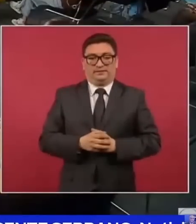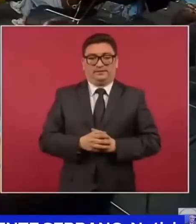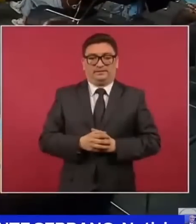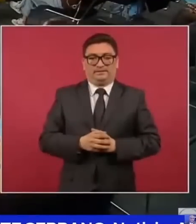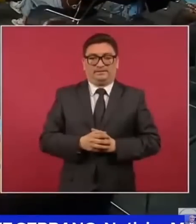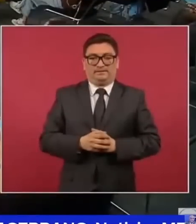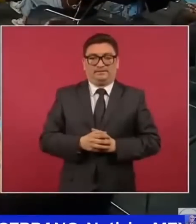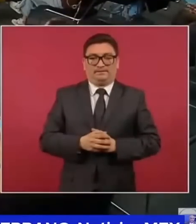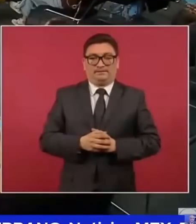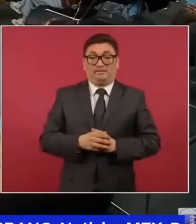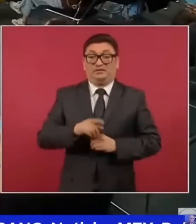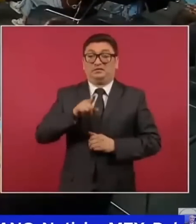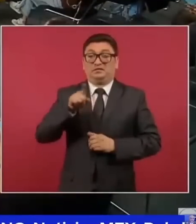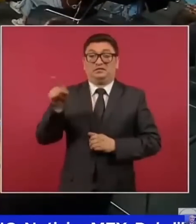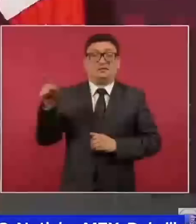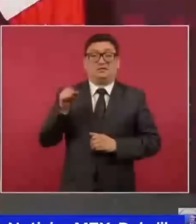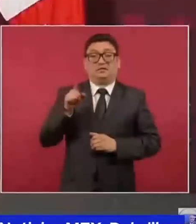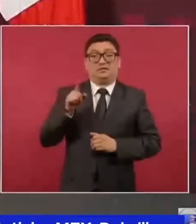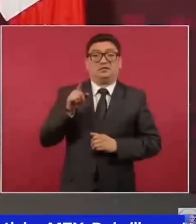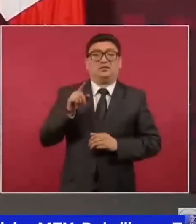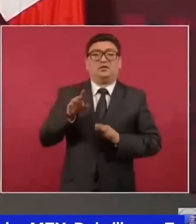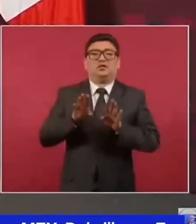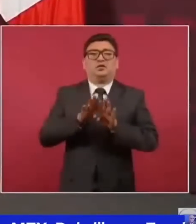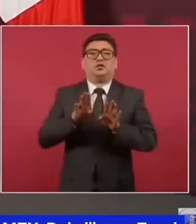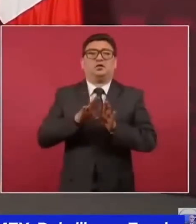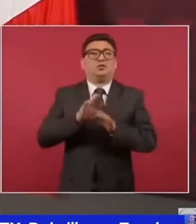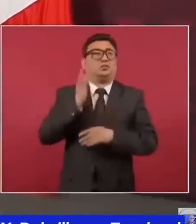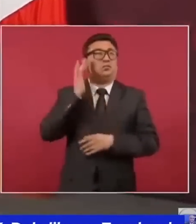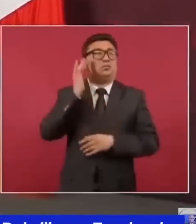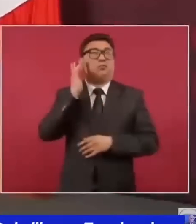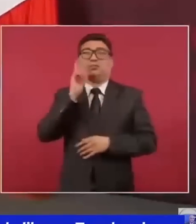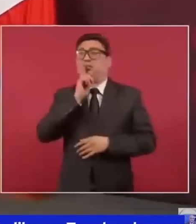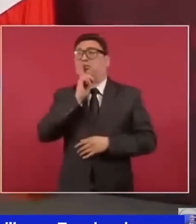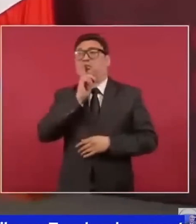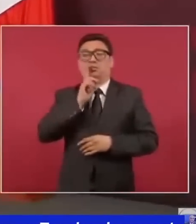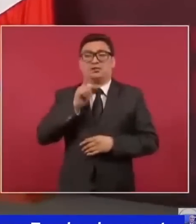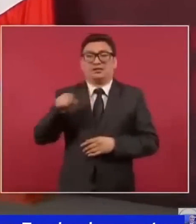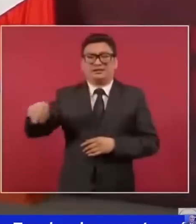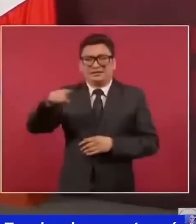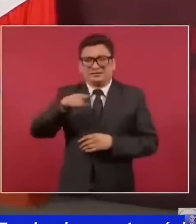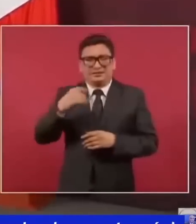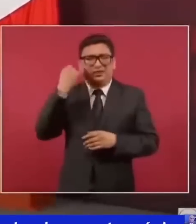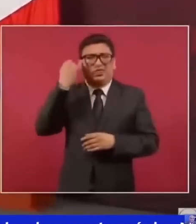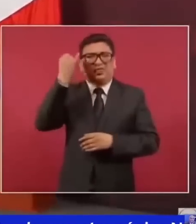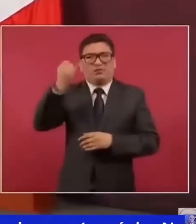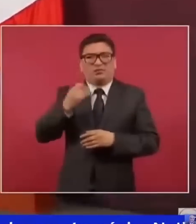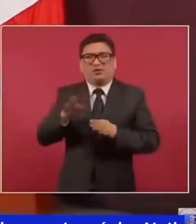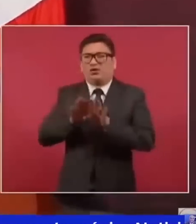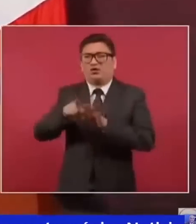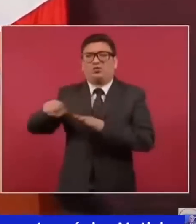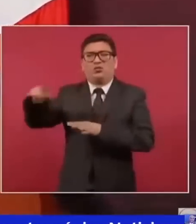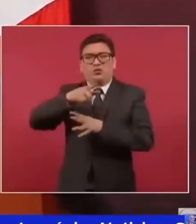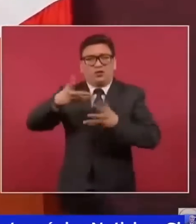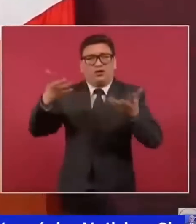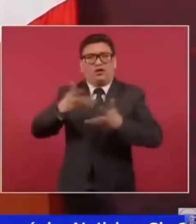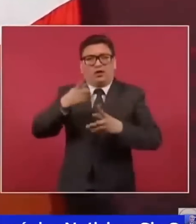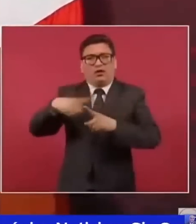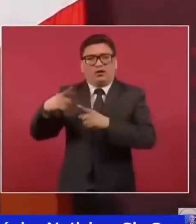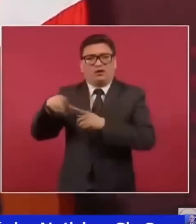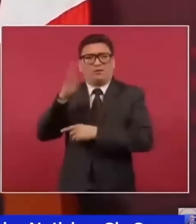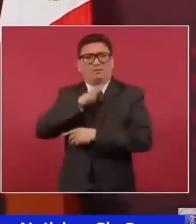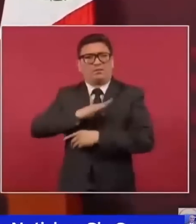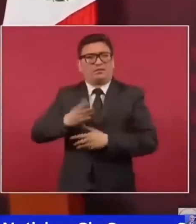y muy cínicos. Imagínense toda esa mapachada